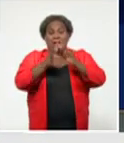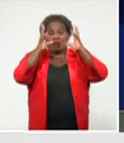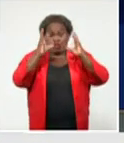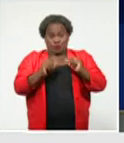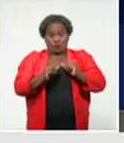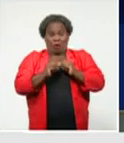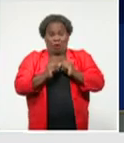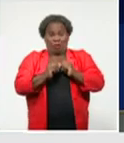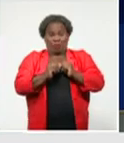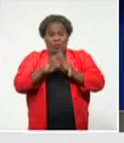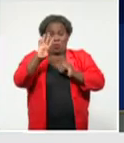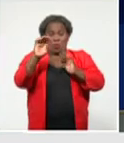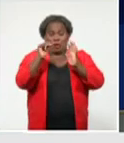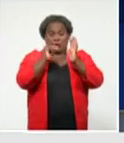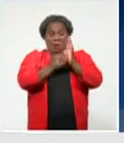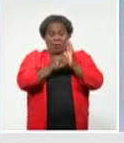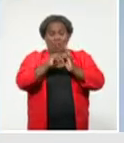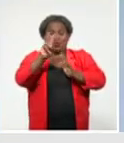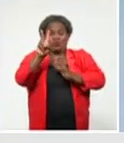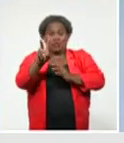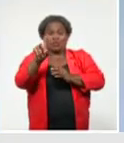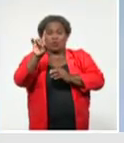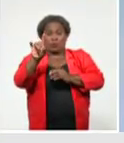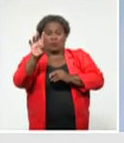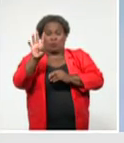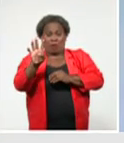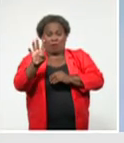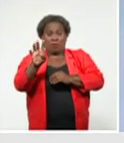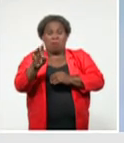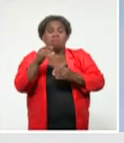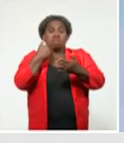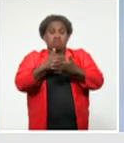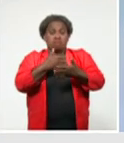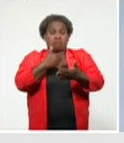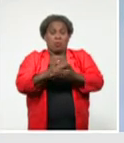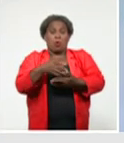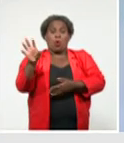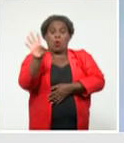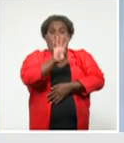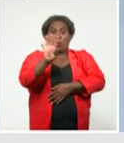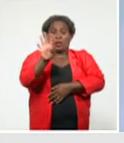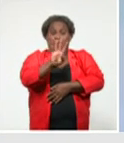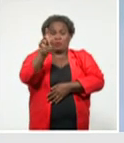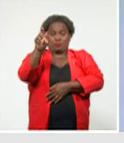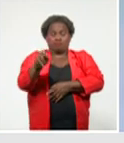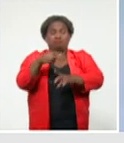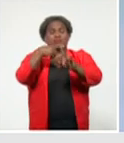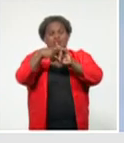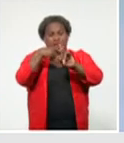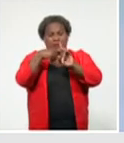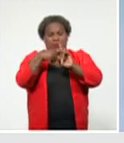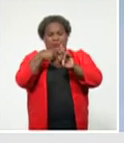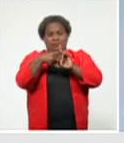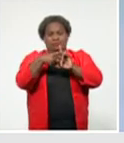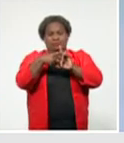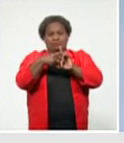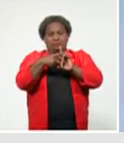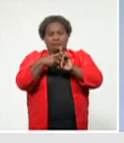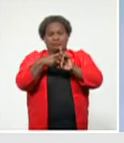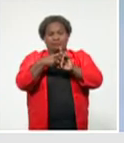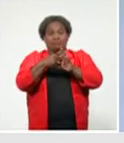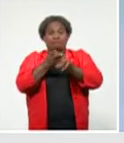estas 4.294 muestras, 44 resultaron positivos. Con